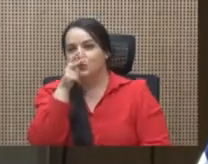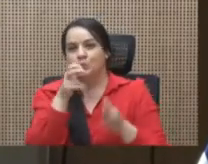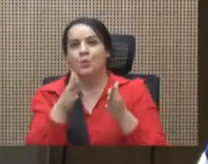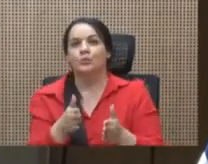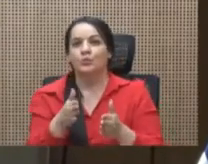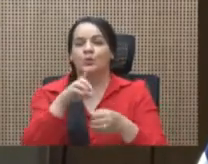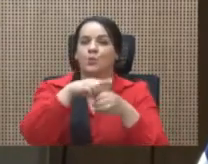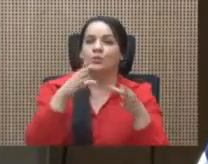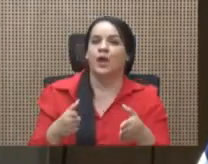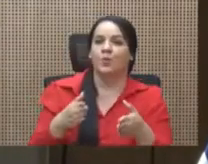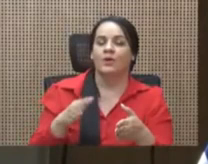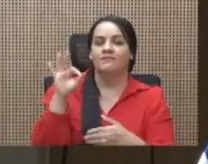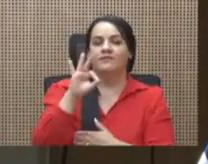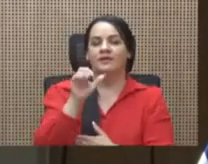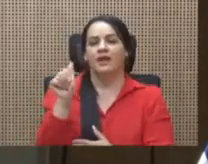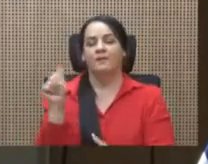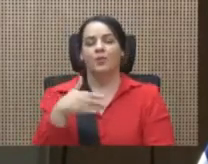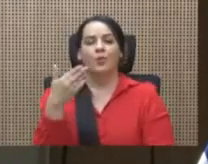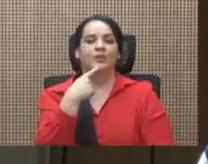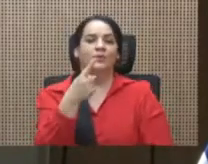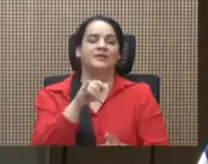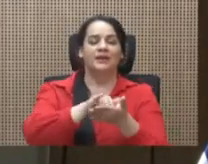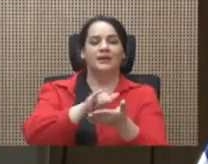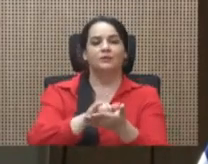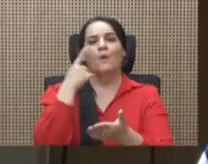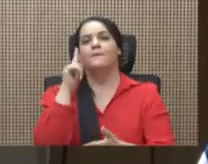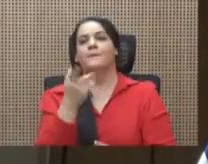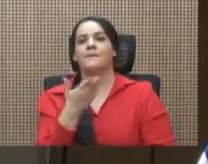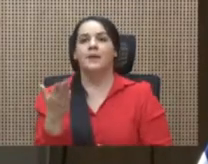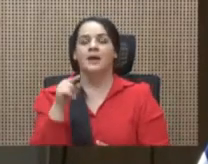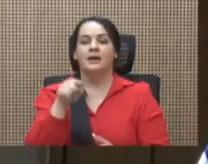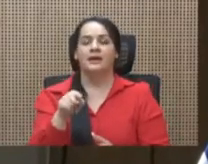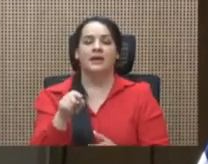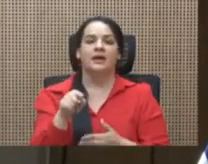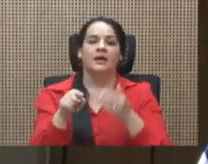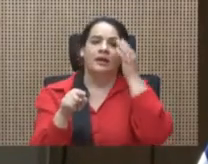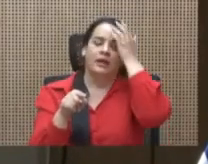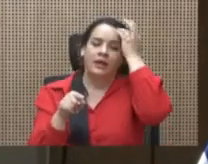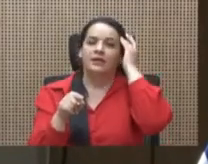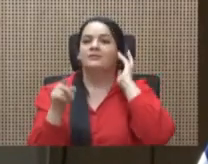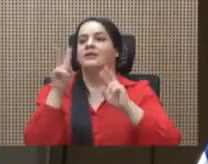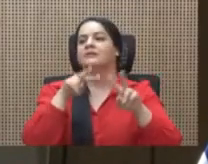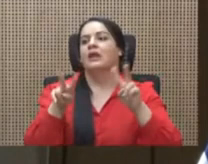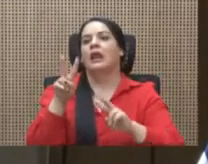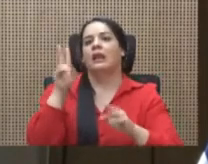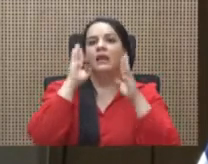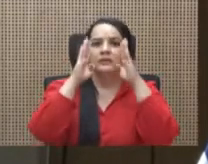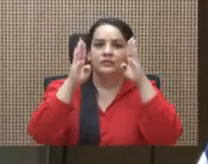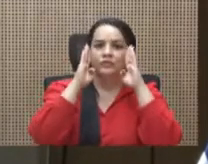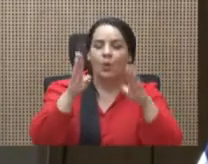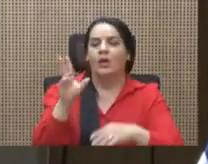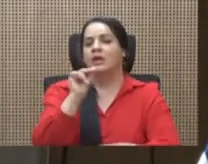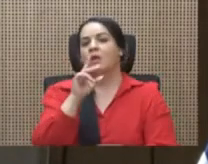del Frente Amplio cuando dicen que esto es para distraer la atención. Cuando dicen que